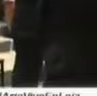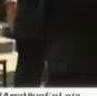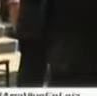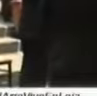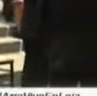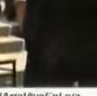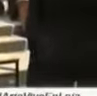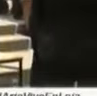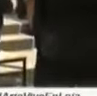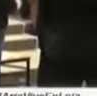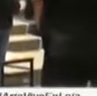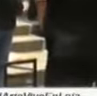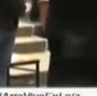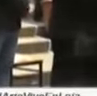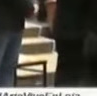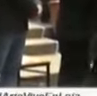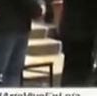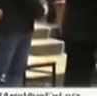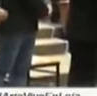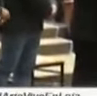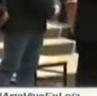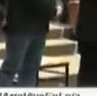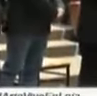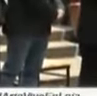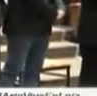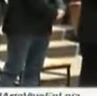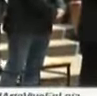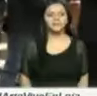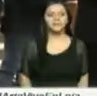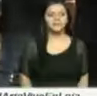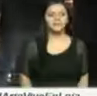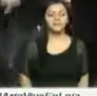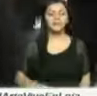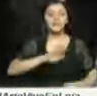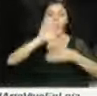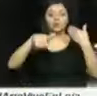y secretarios de Estado, este acto ha concluido. Buenas noches.